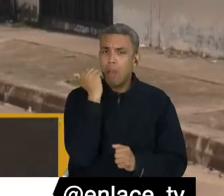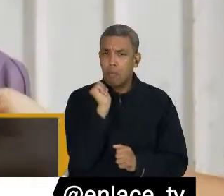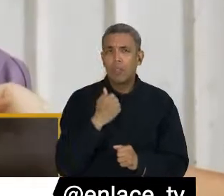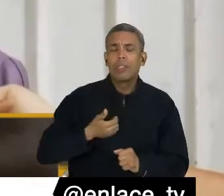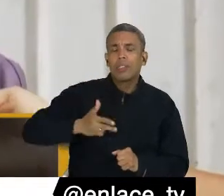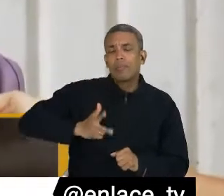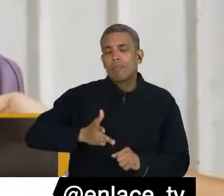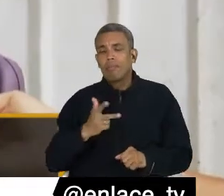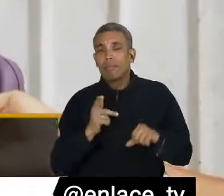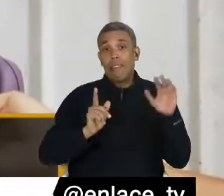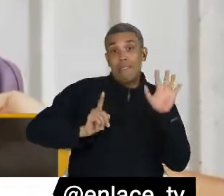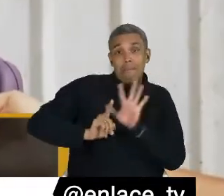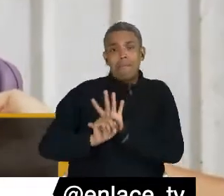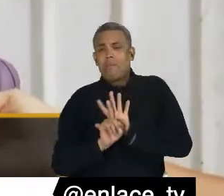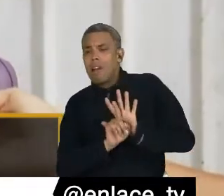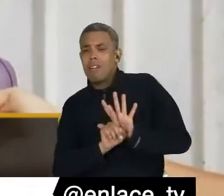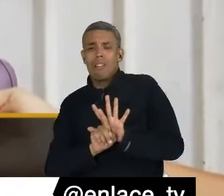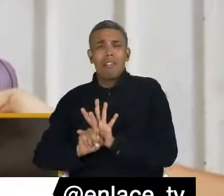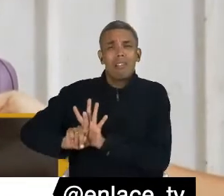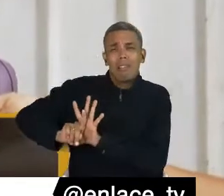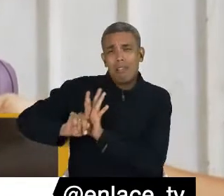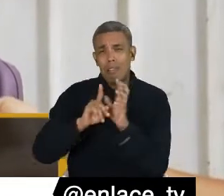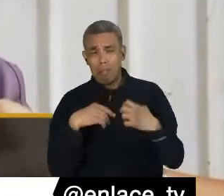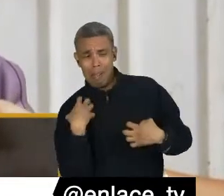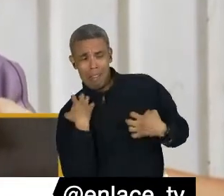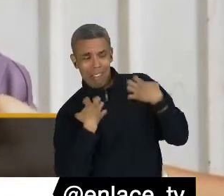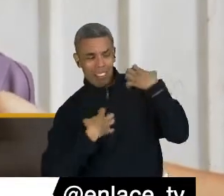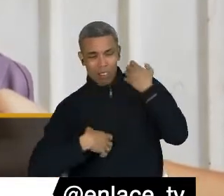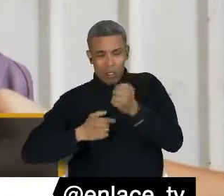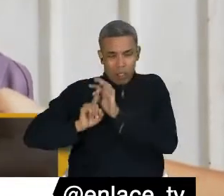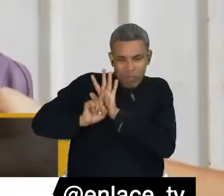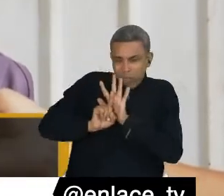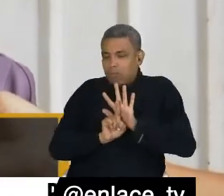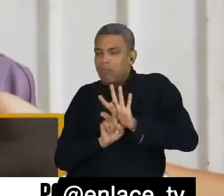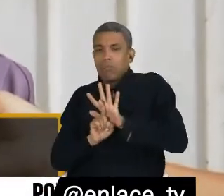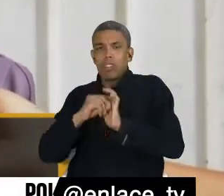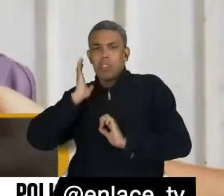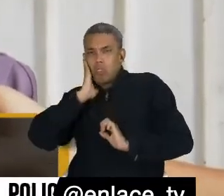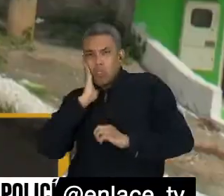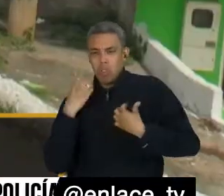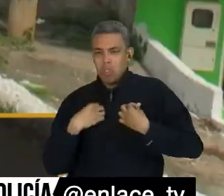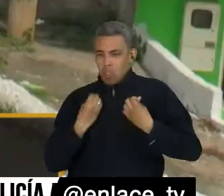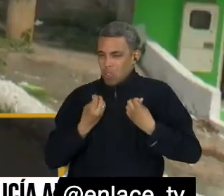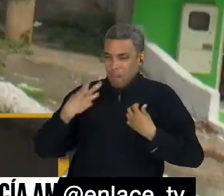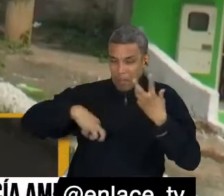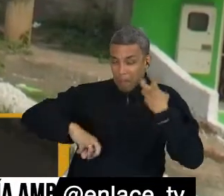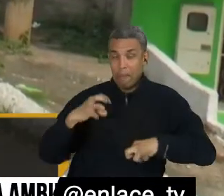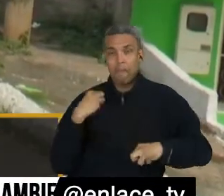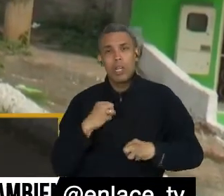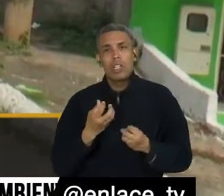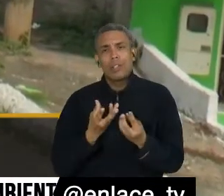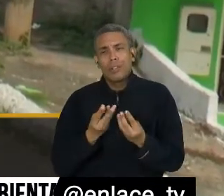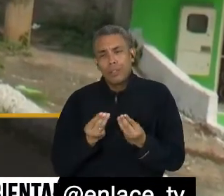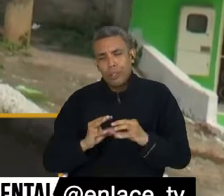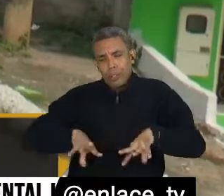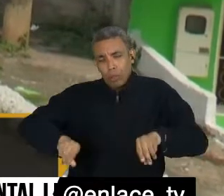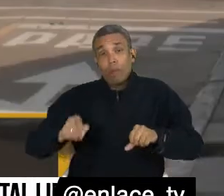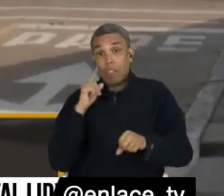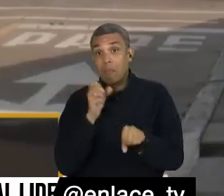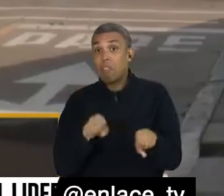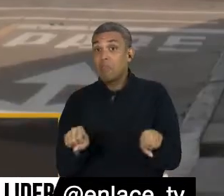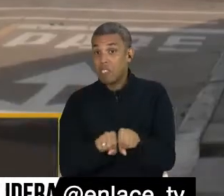intimidando desde Villanueva hasta acá Ciudadela y le han quitado hasta el celular de sus propias manos. Inclusive hasta portar zapatos con